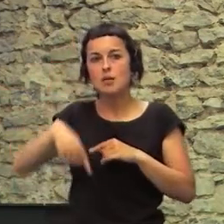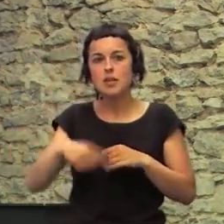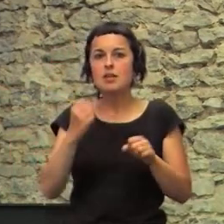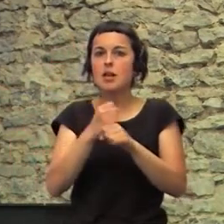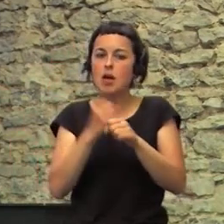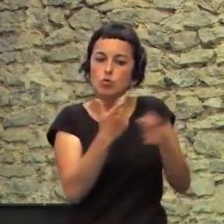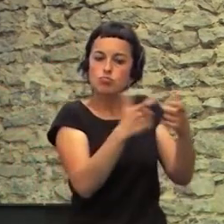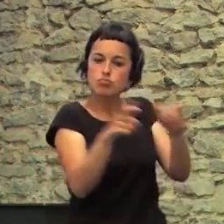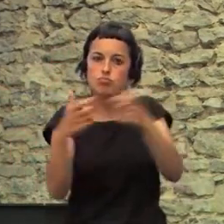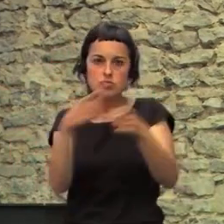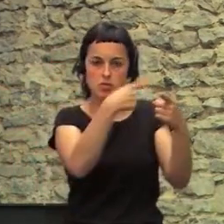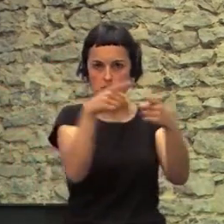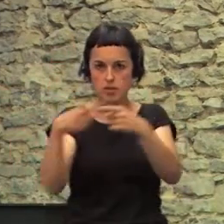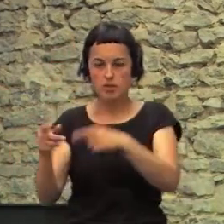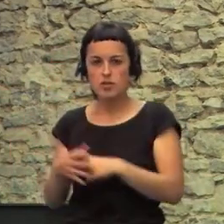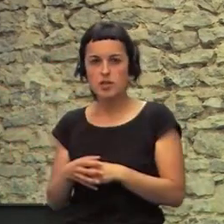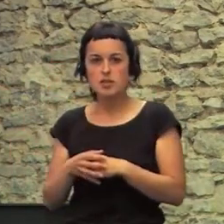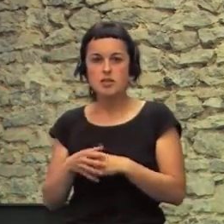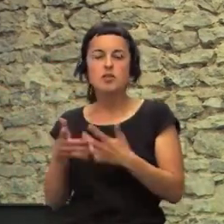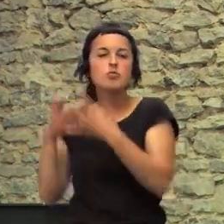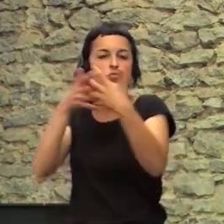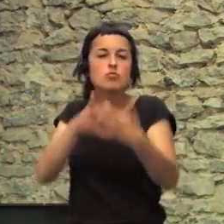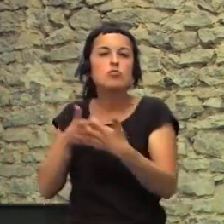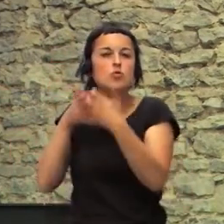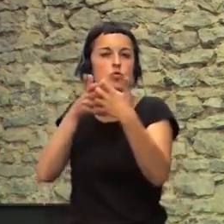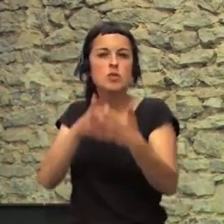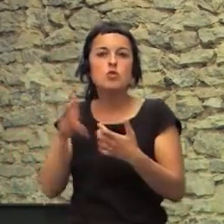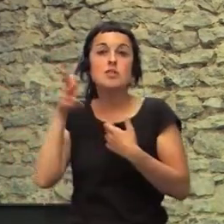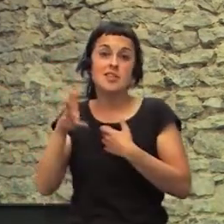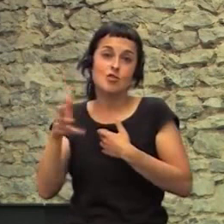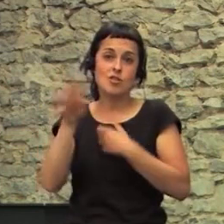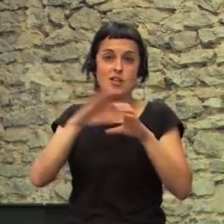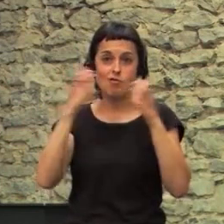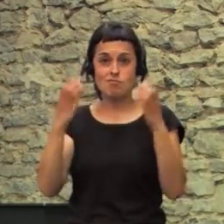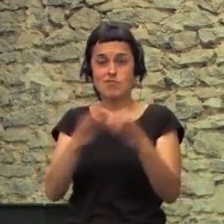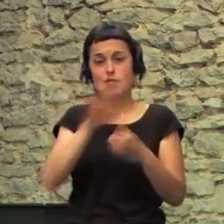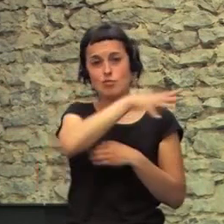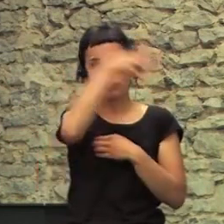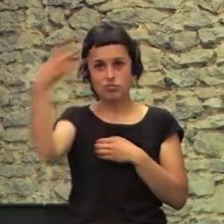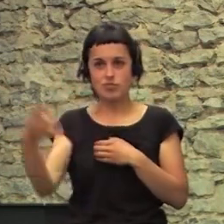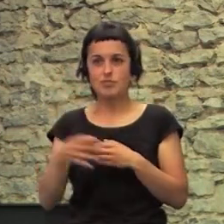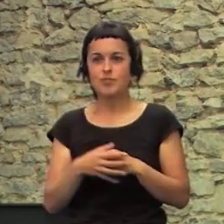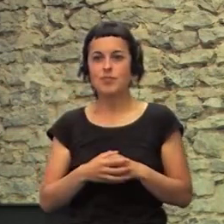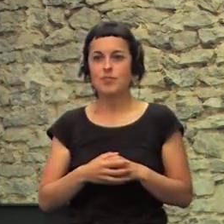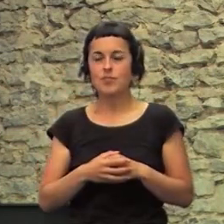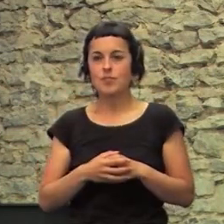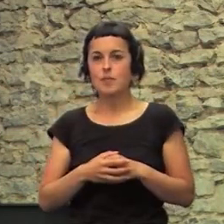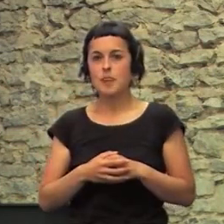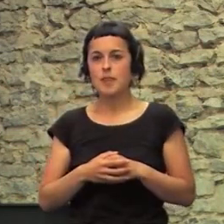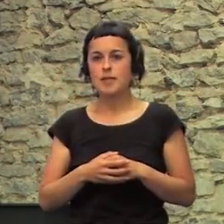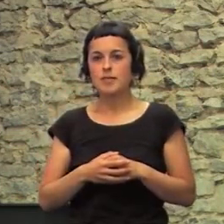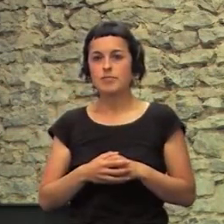ámbitos, y luchamos por los derechos del colectivo LGTB+. Y bueno,